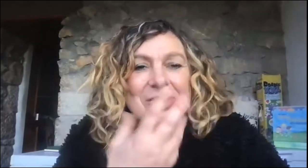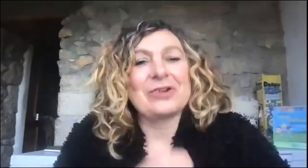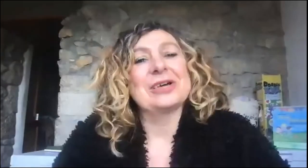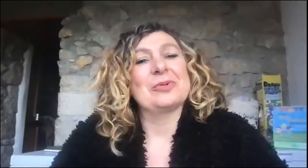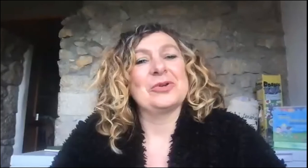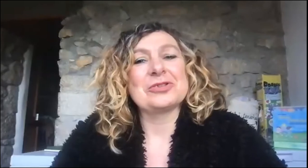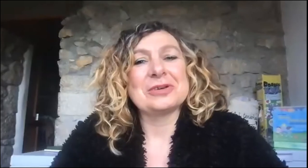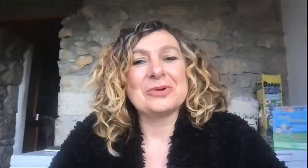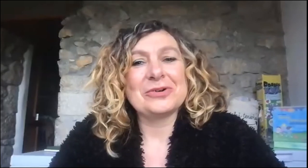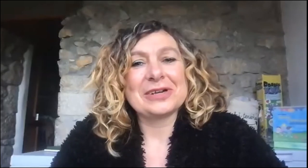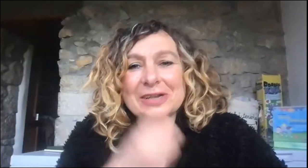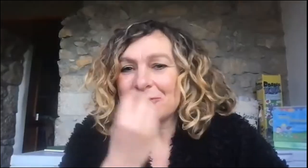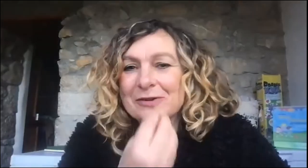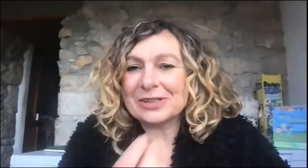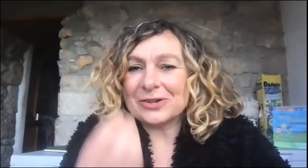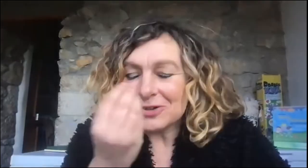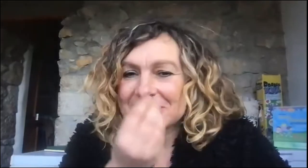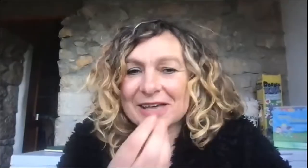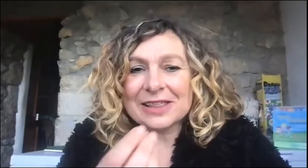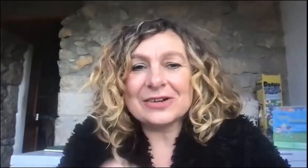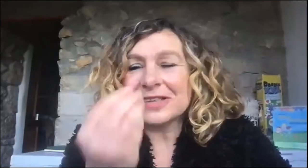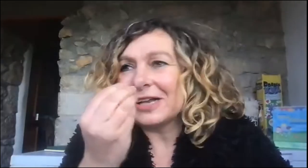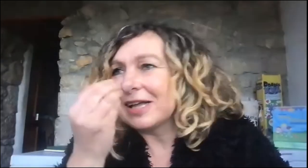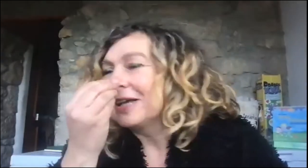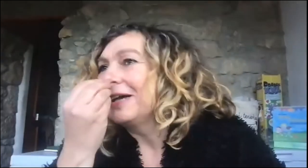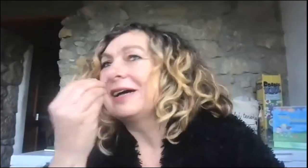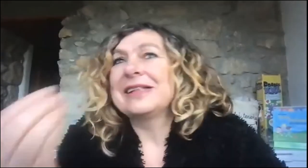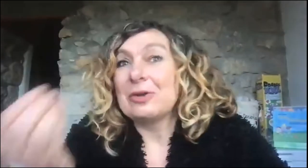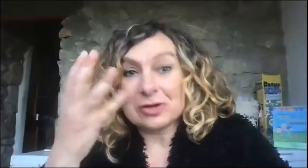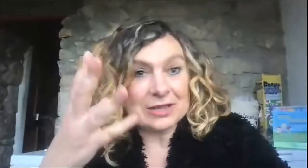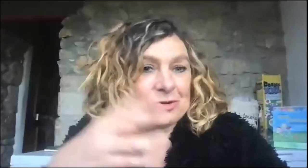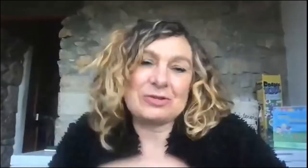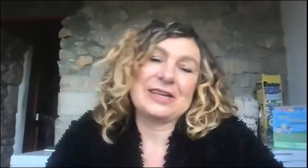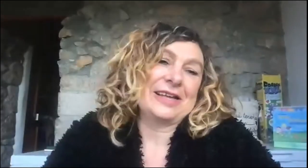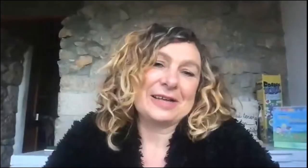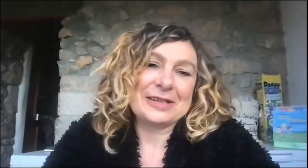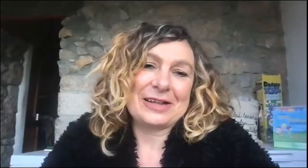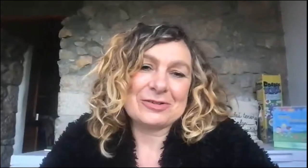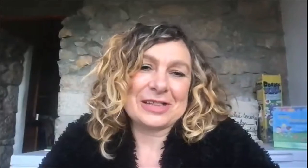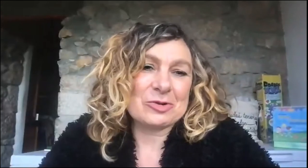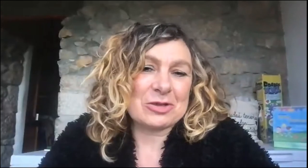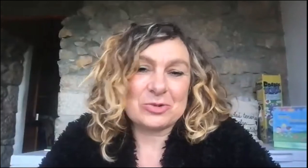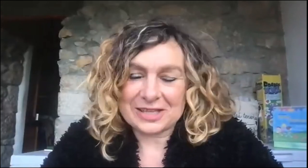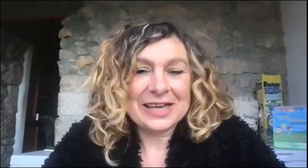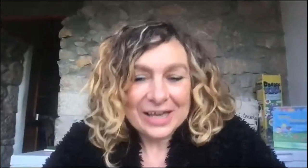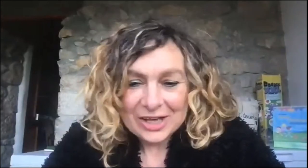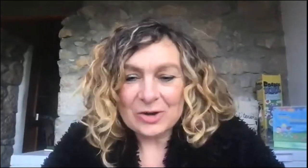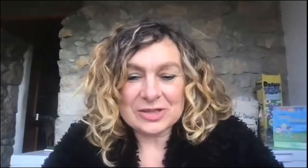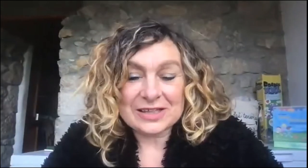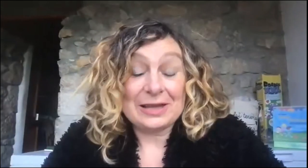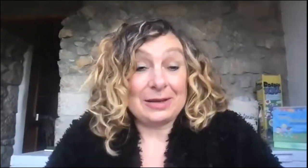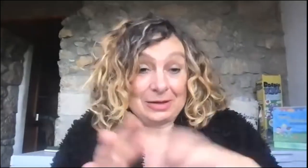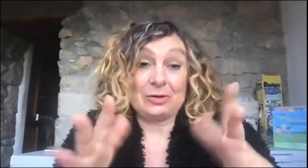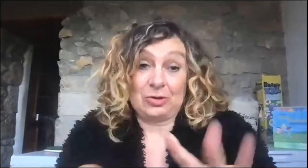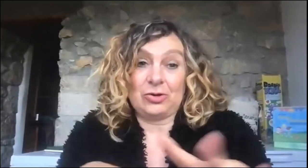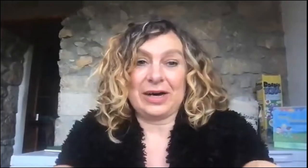no sé, coger por el olfato, ¿no?, sensaciones de los castros de los antiguos Astures, cosas